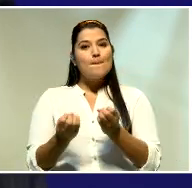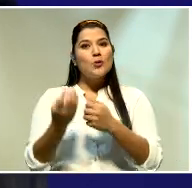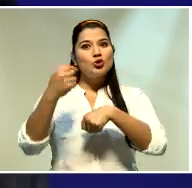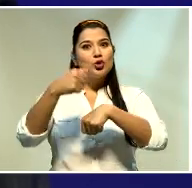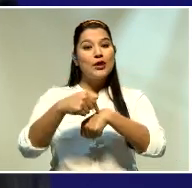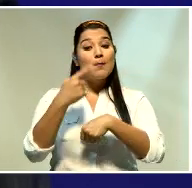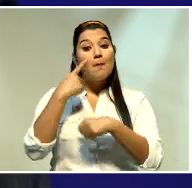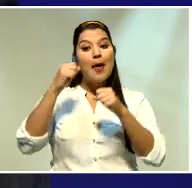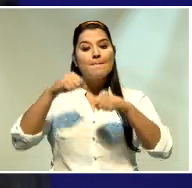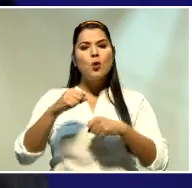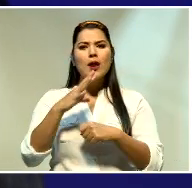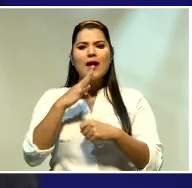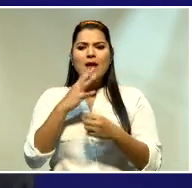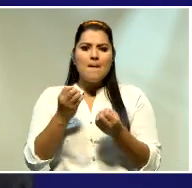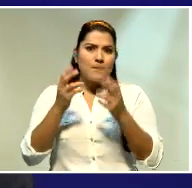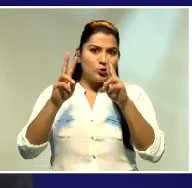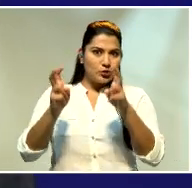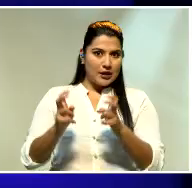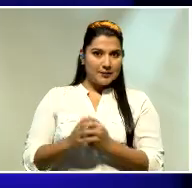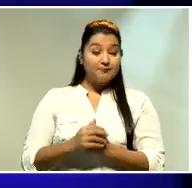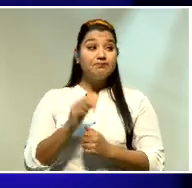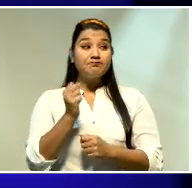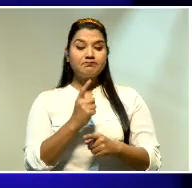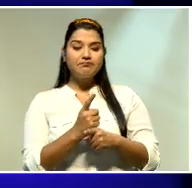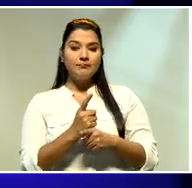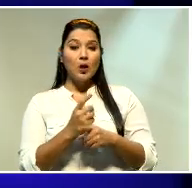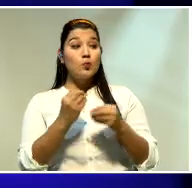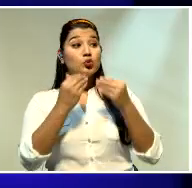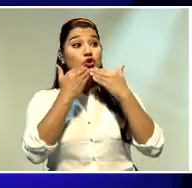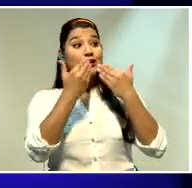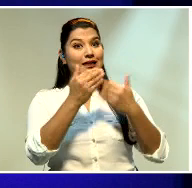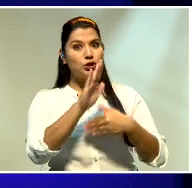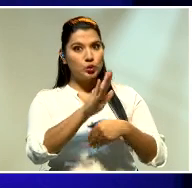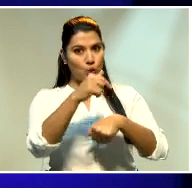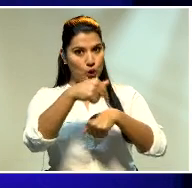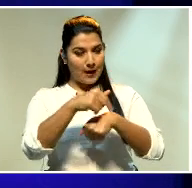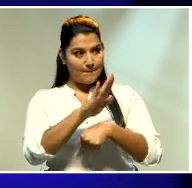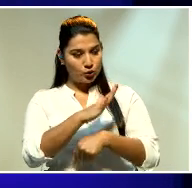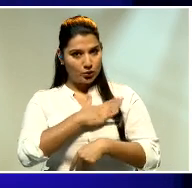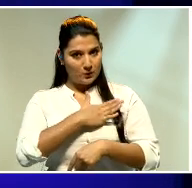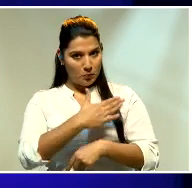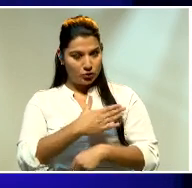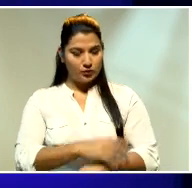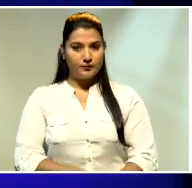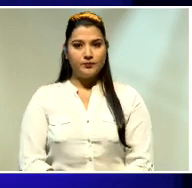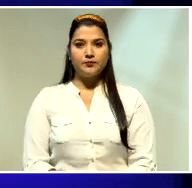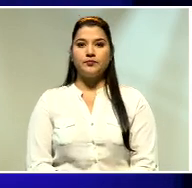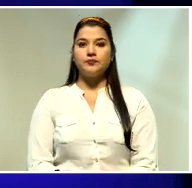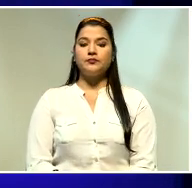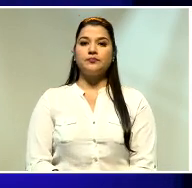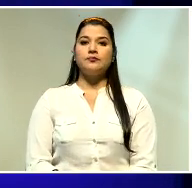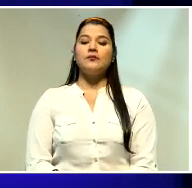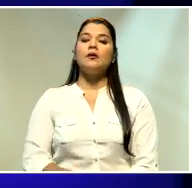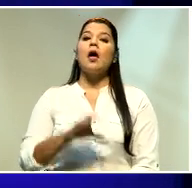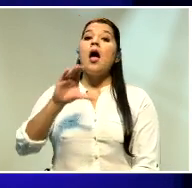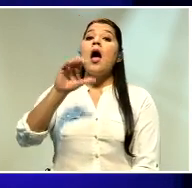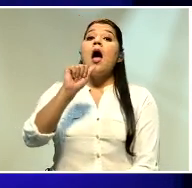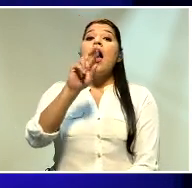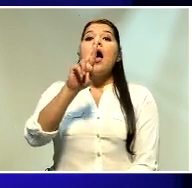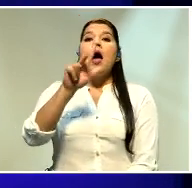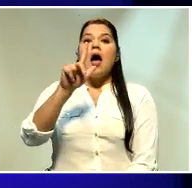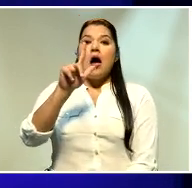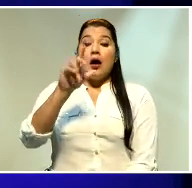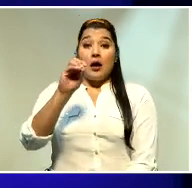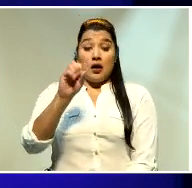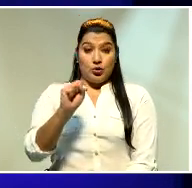hablar de muchos temas. Así es, le agradezco el tiempo, la disposición. Don Carlos,